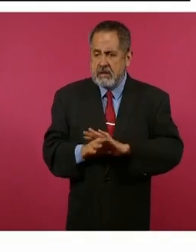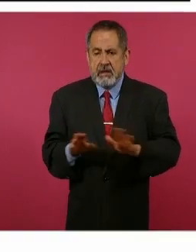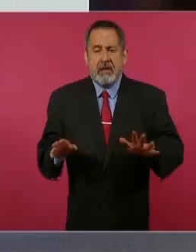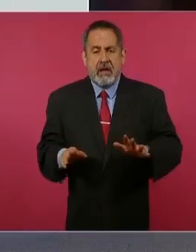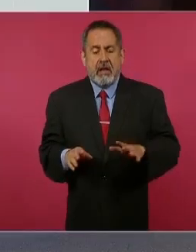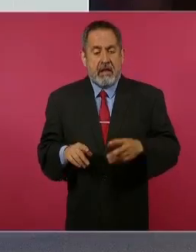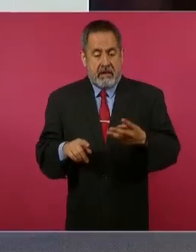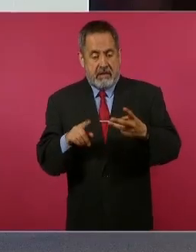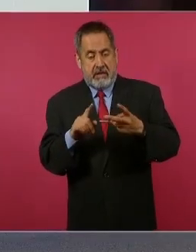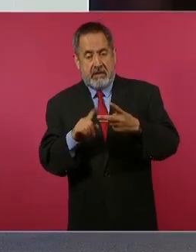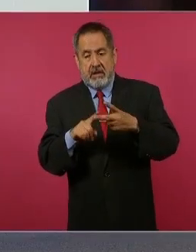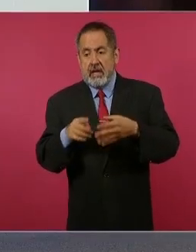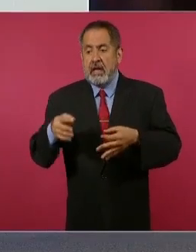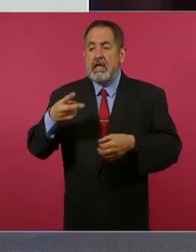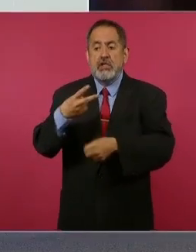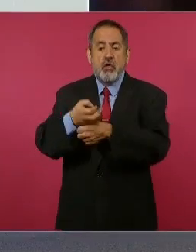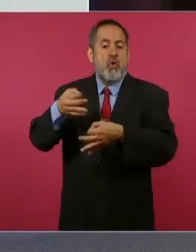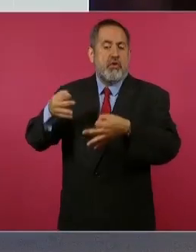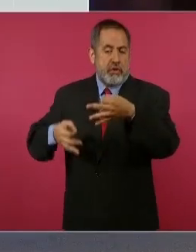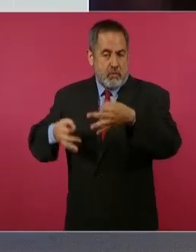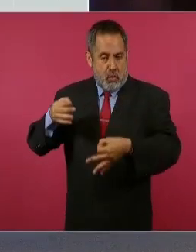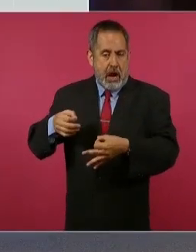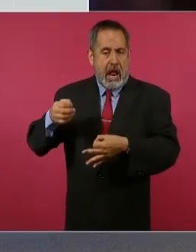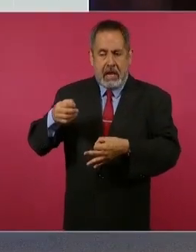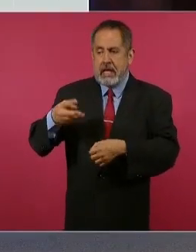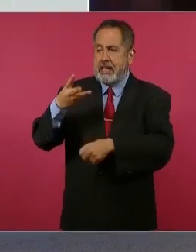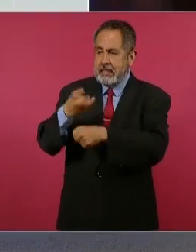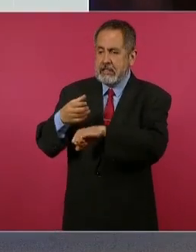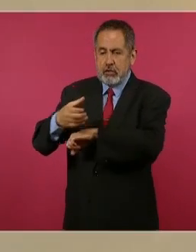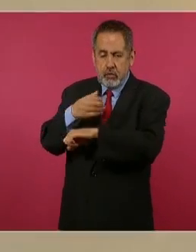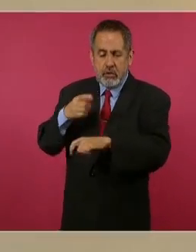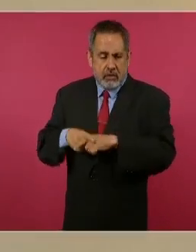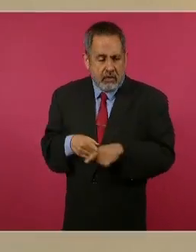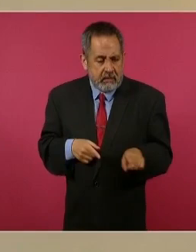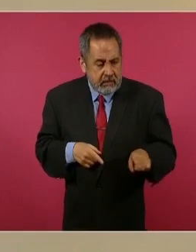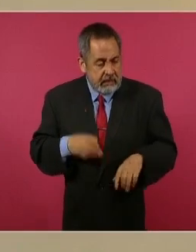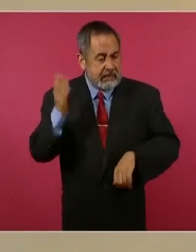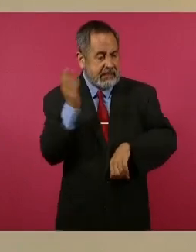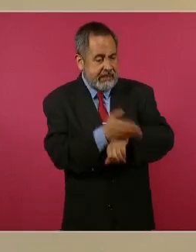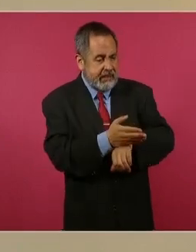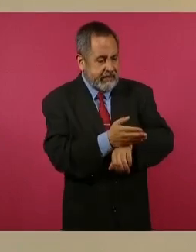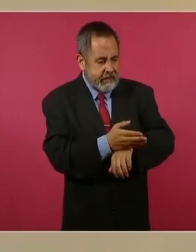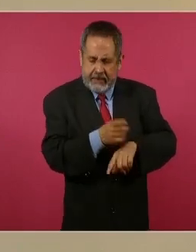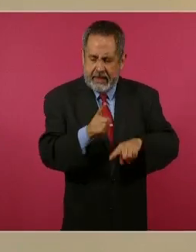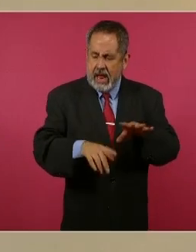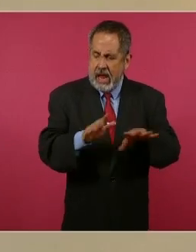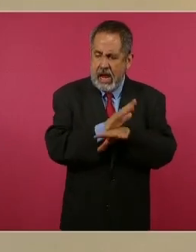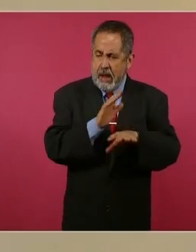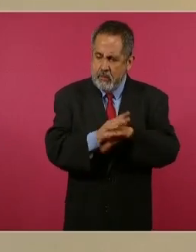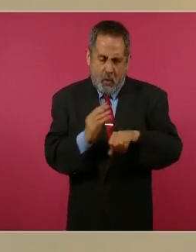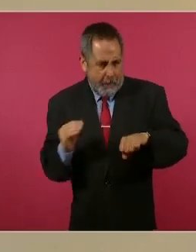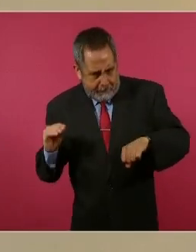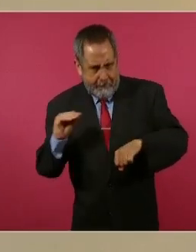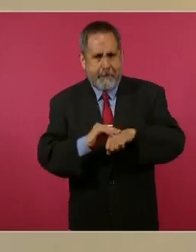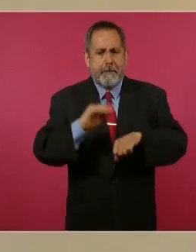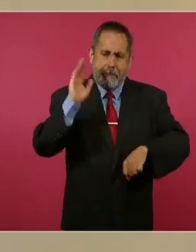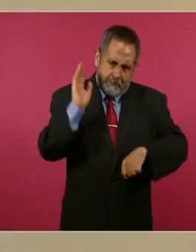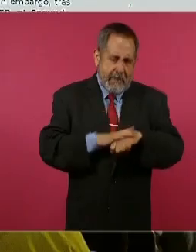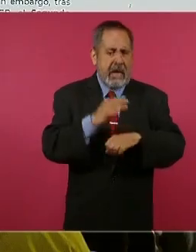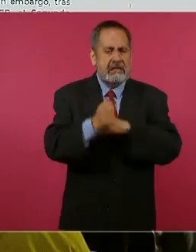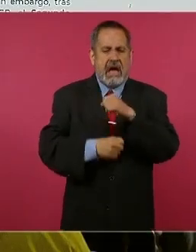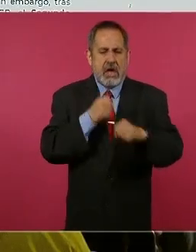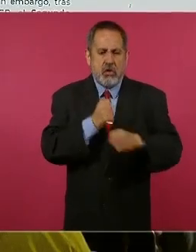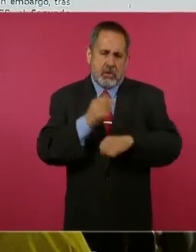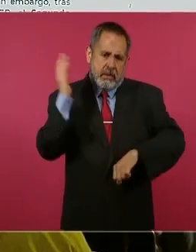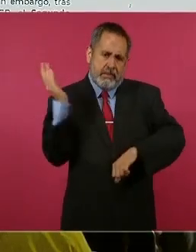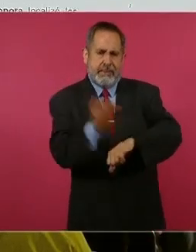el segundo tribunal colegiado de apelación del Tercer Circuito modificó la sentencia a los años que se observan aquí.